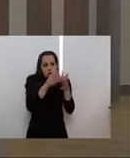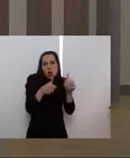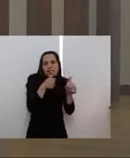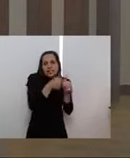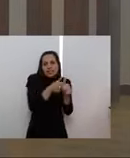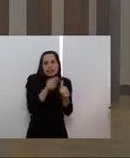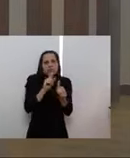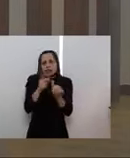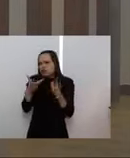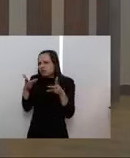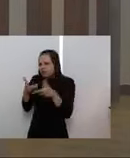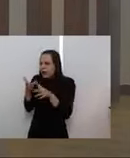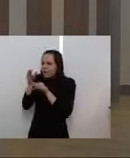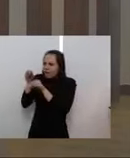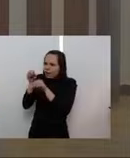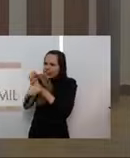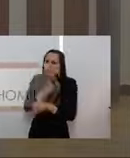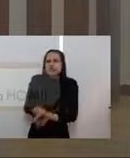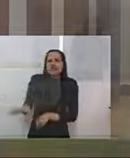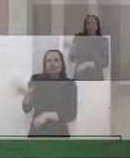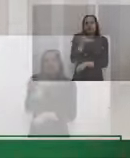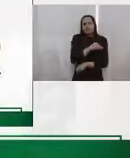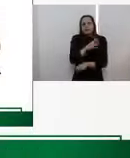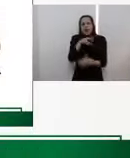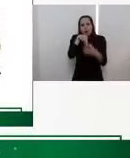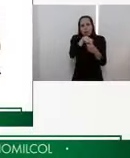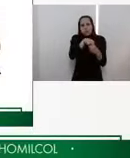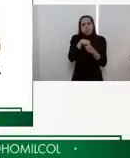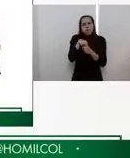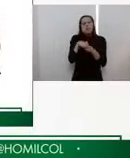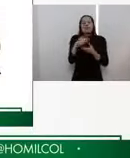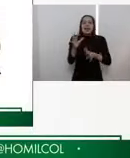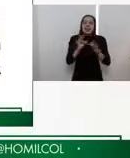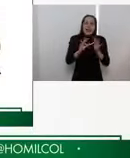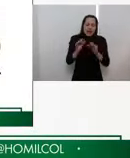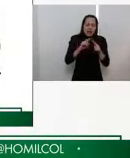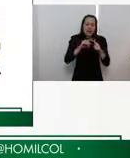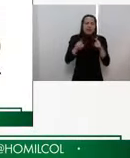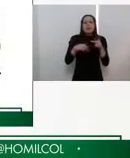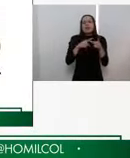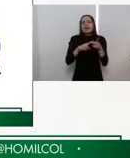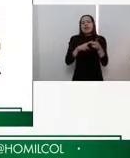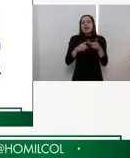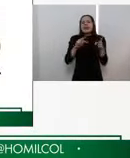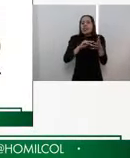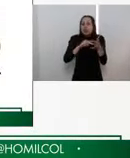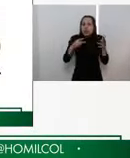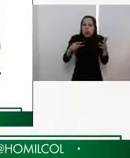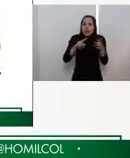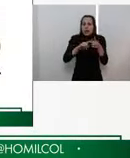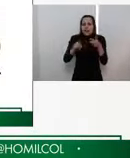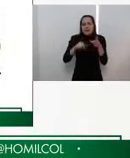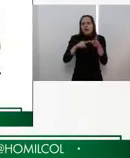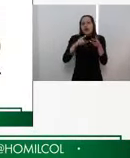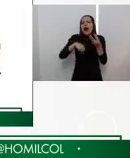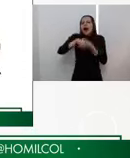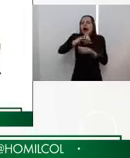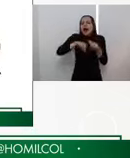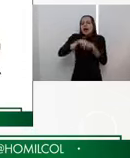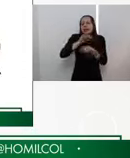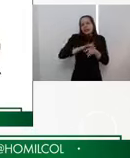información de todos los niveles que se encuentran tanto en terapias tecnologías las áreas médicas